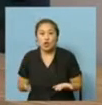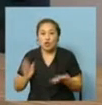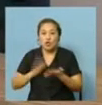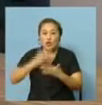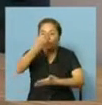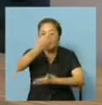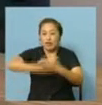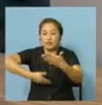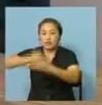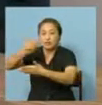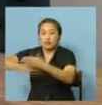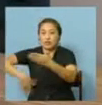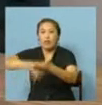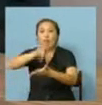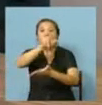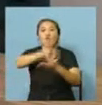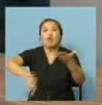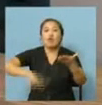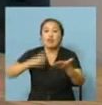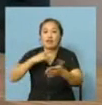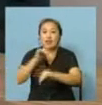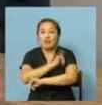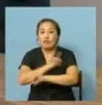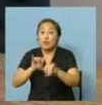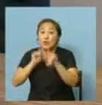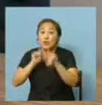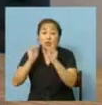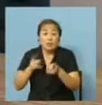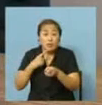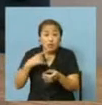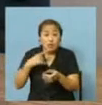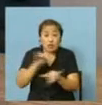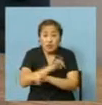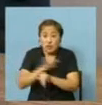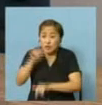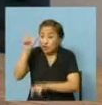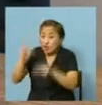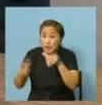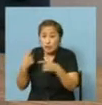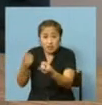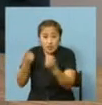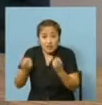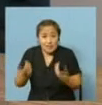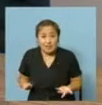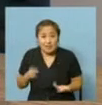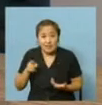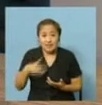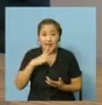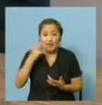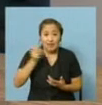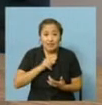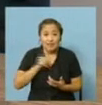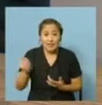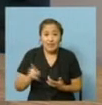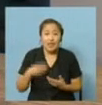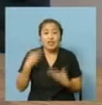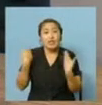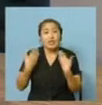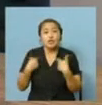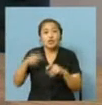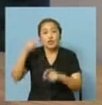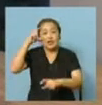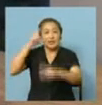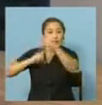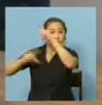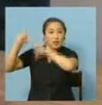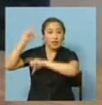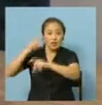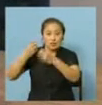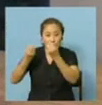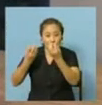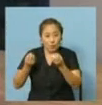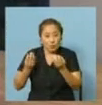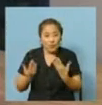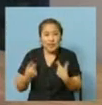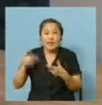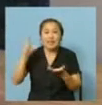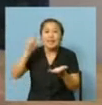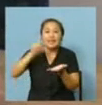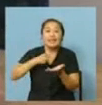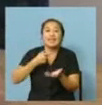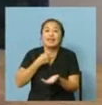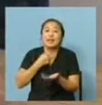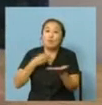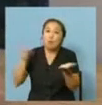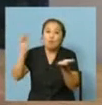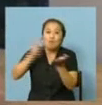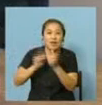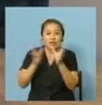facturación y demás con información que el consumidor requería la verdad fue una muy buena experiencia y queremos ahora ampliarlo a